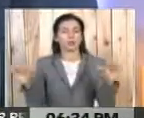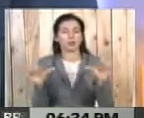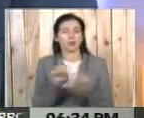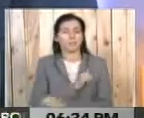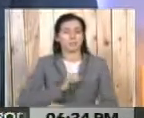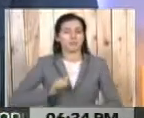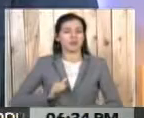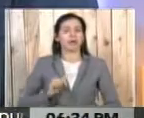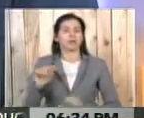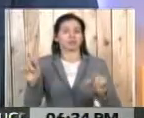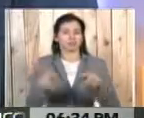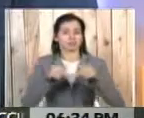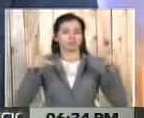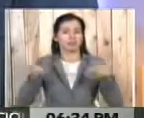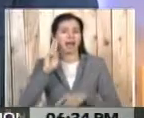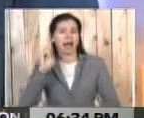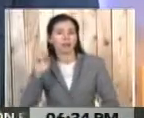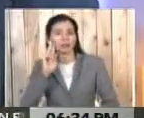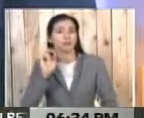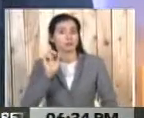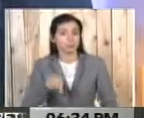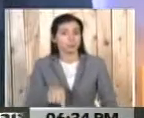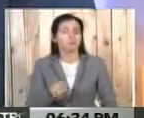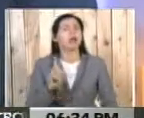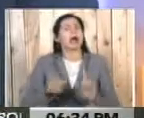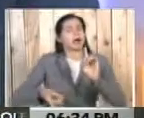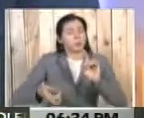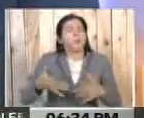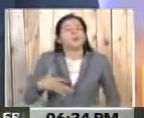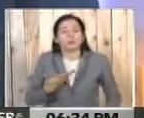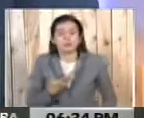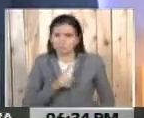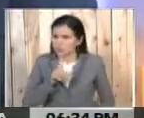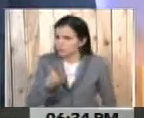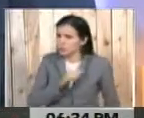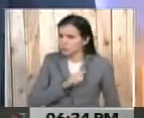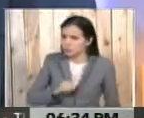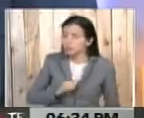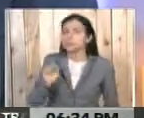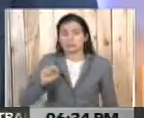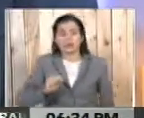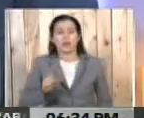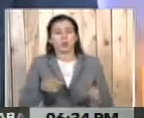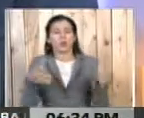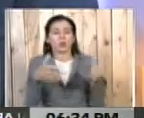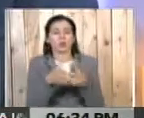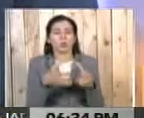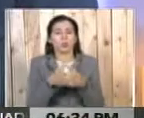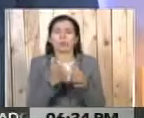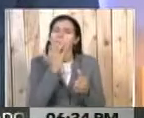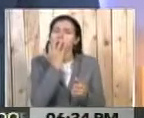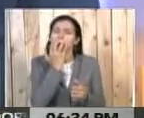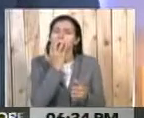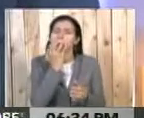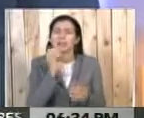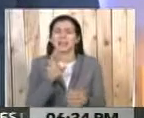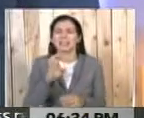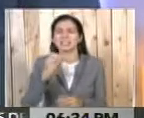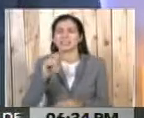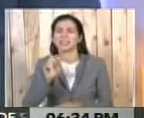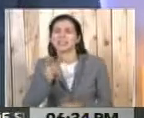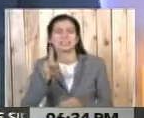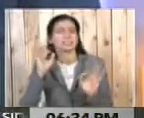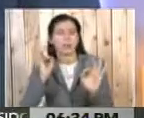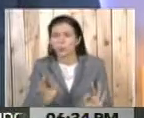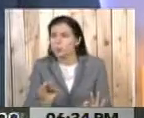la radiodifusión. Algunos canales privados. Es probable, y también sectores como el Grupo Grañé, estoy seguro que tienen la mano metida ahí, estoy seguro